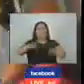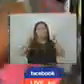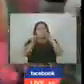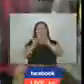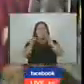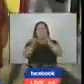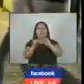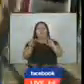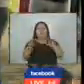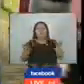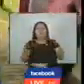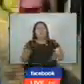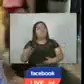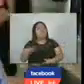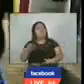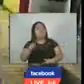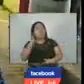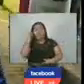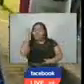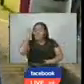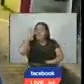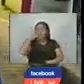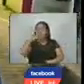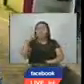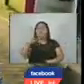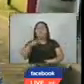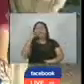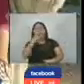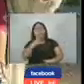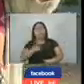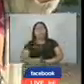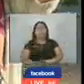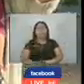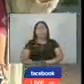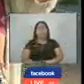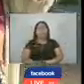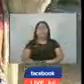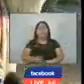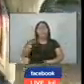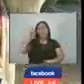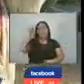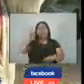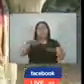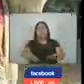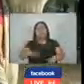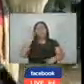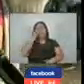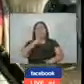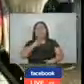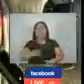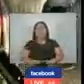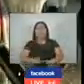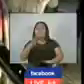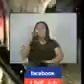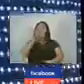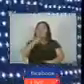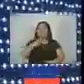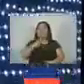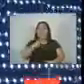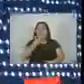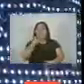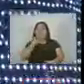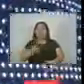Cuscatlán, ¿sí? Esto está chulo, esto está bonito. Pues gracias a Dios, pues bien bonito, bonito la verdad,